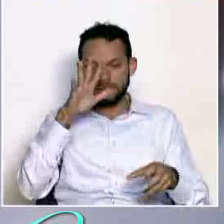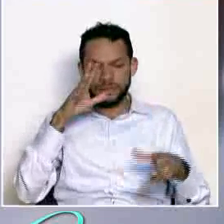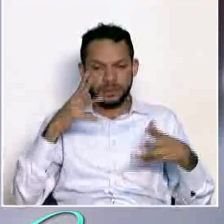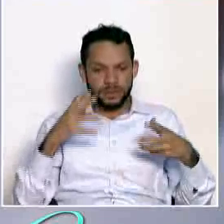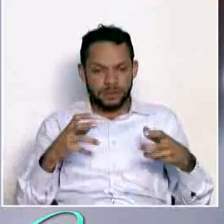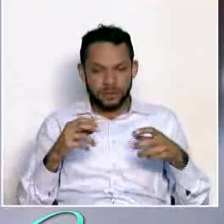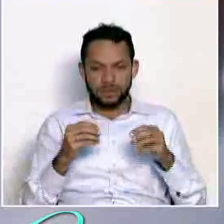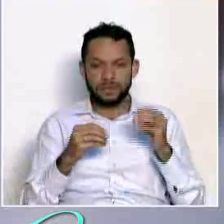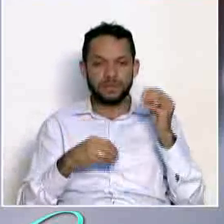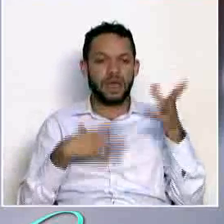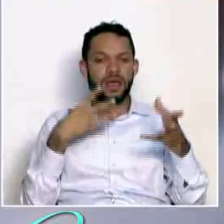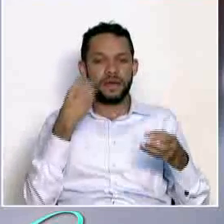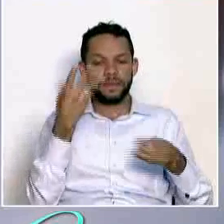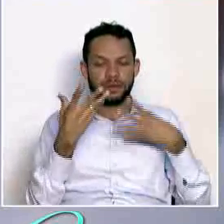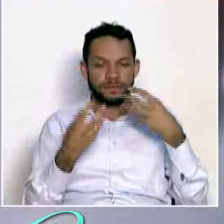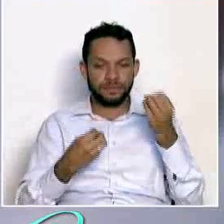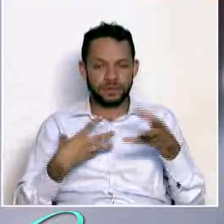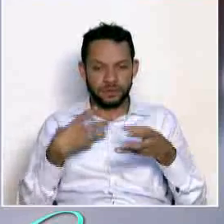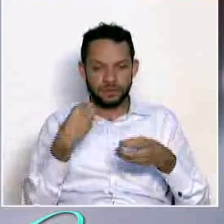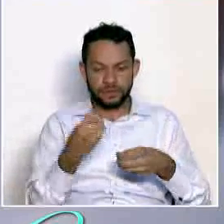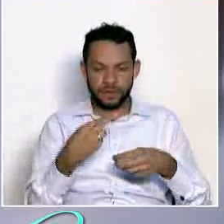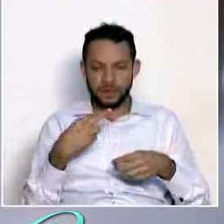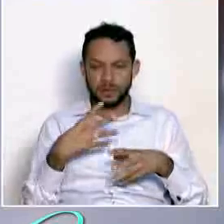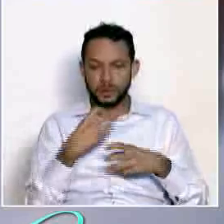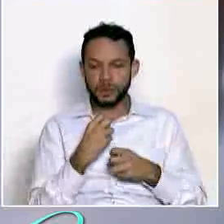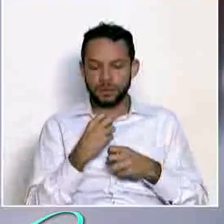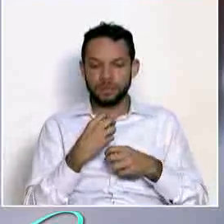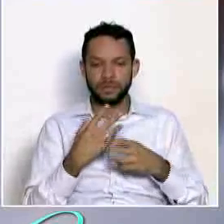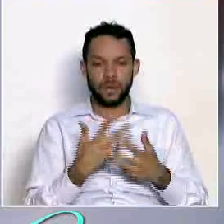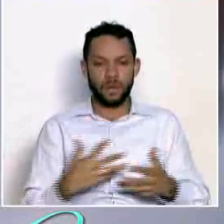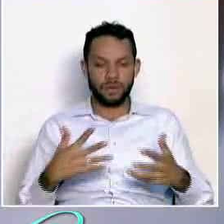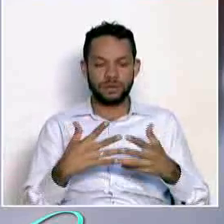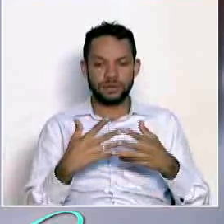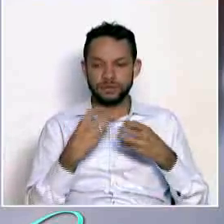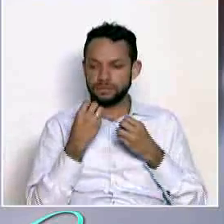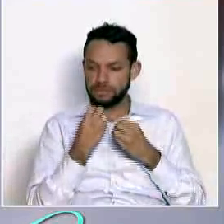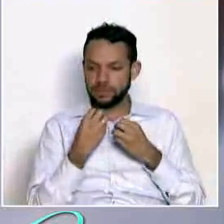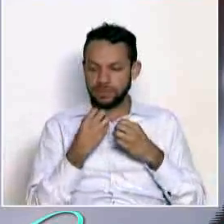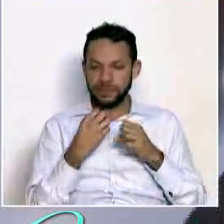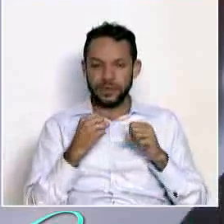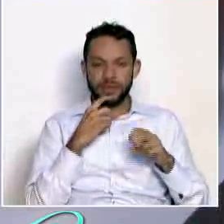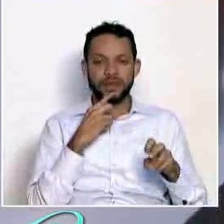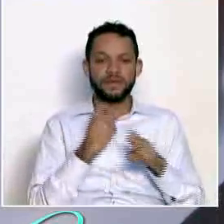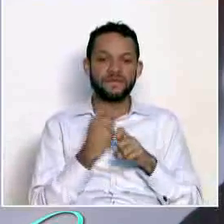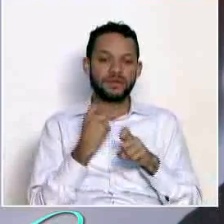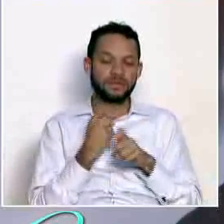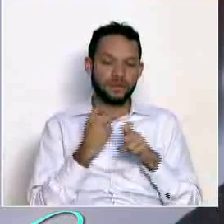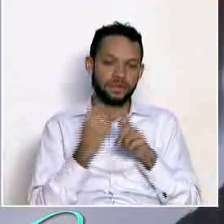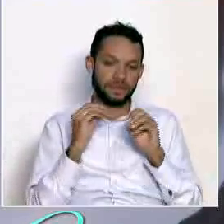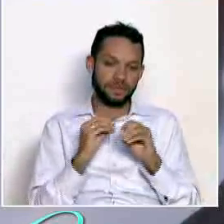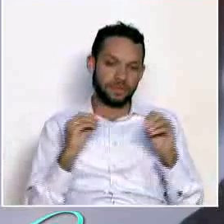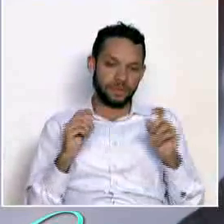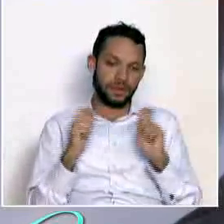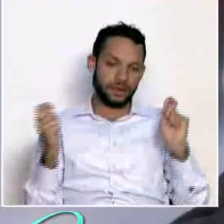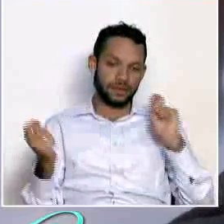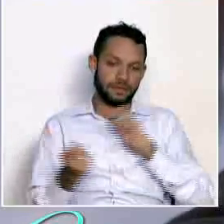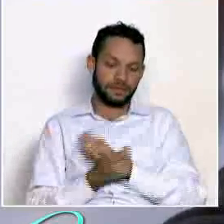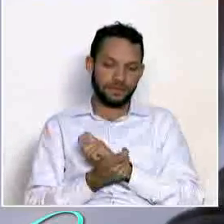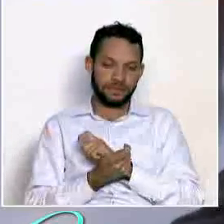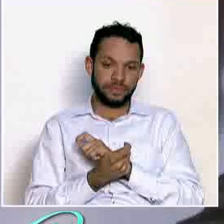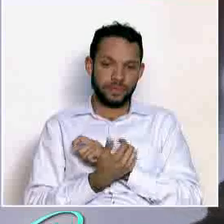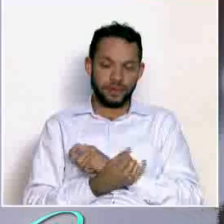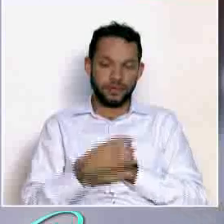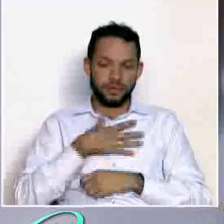se puede expresar sino que la persona la reprime. Reprimir esas emociones negativas se transforma en un caldo de